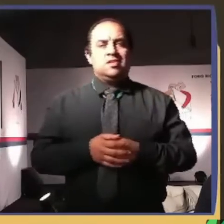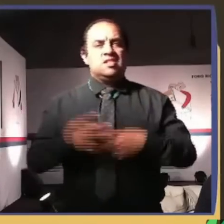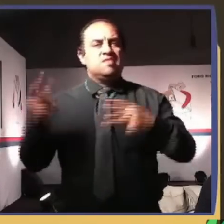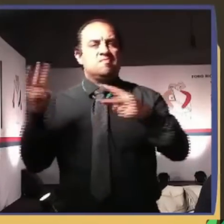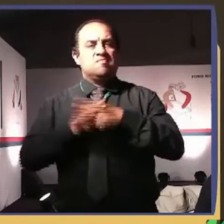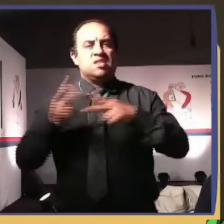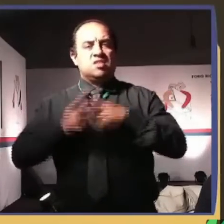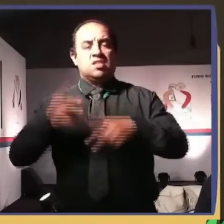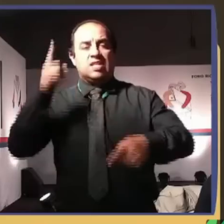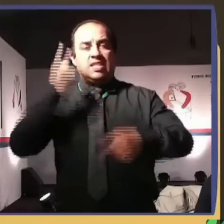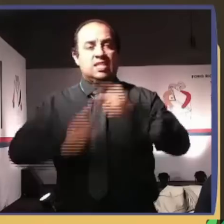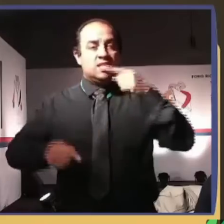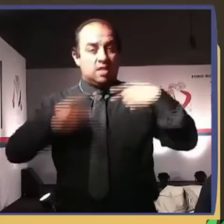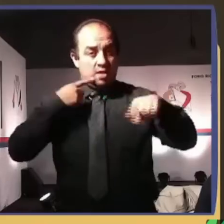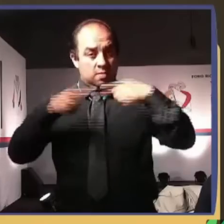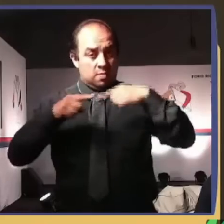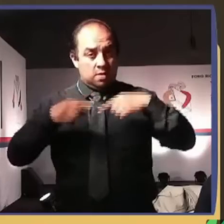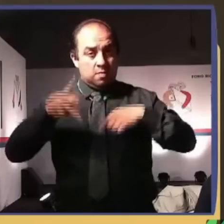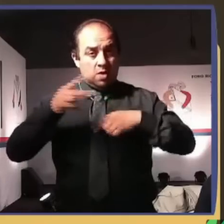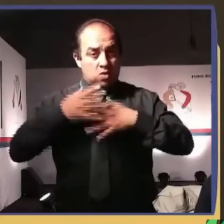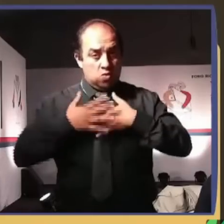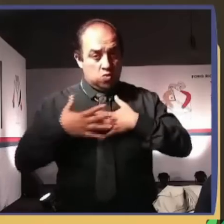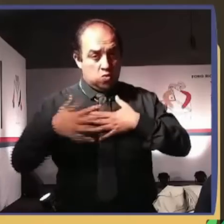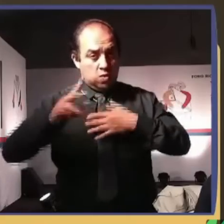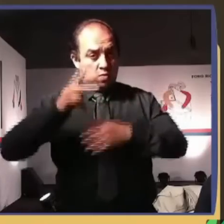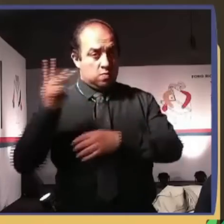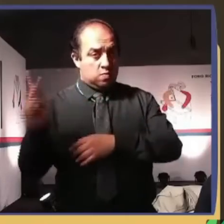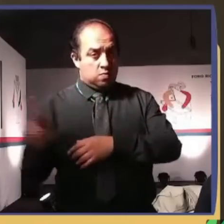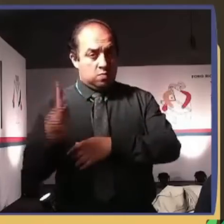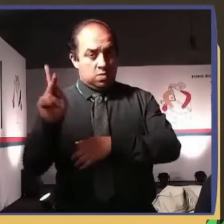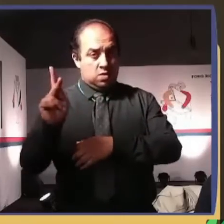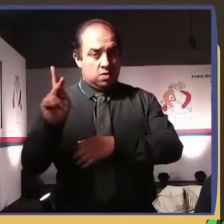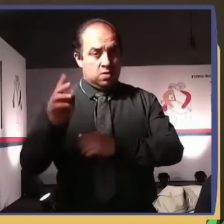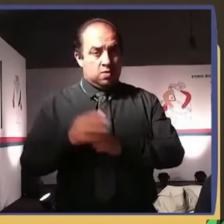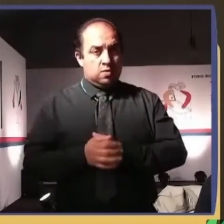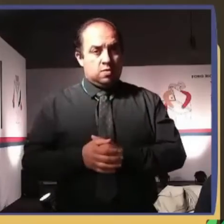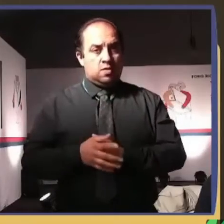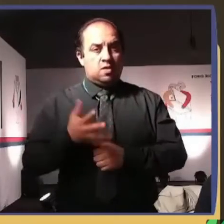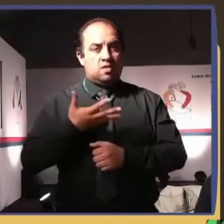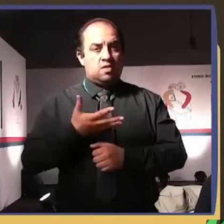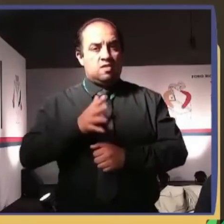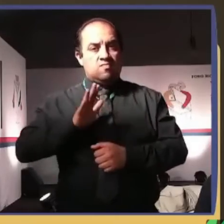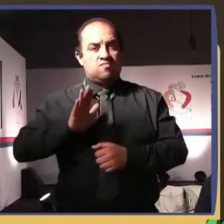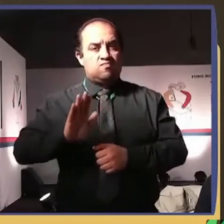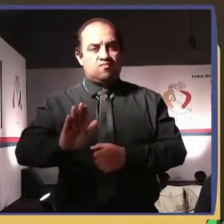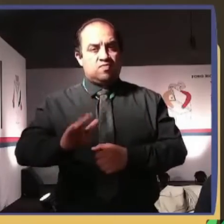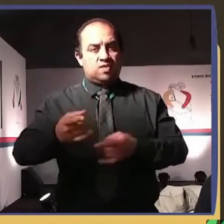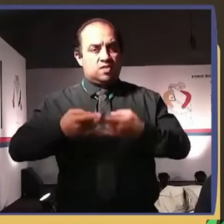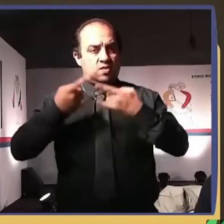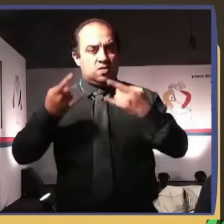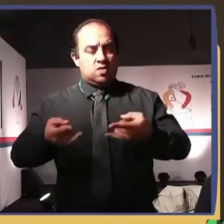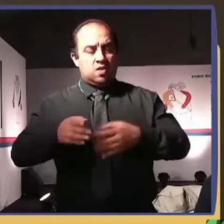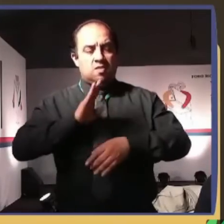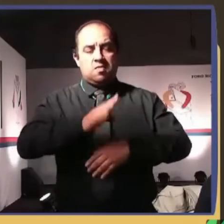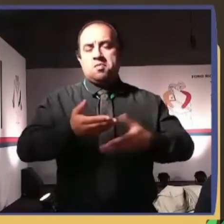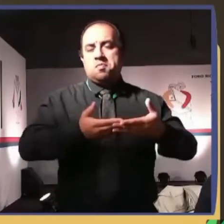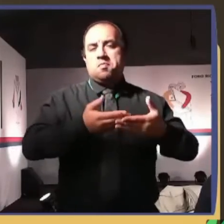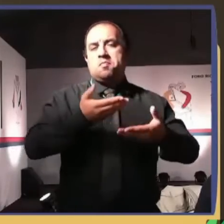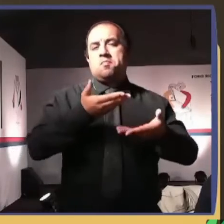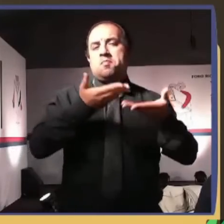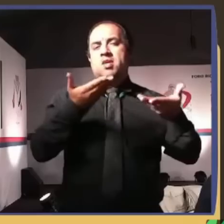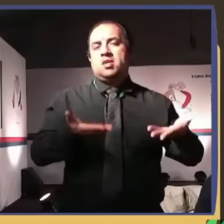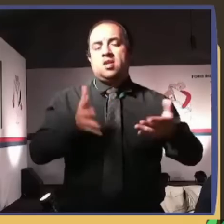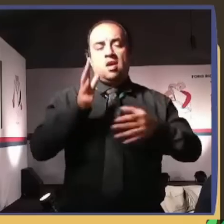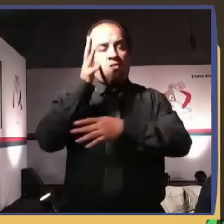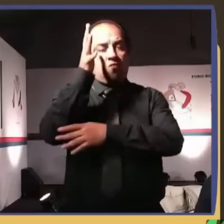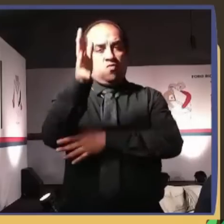Pero que los avances de los pueblos traben sus frenos históricos, sus frenos en el presente, sus frenos en el futuro,